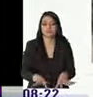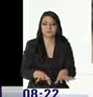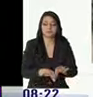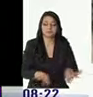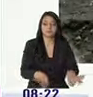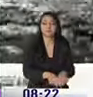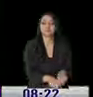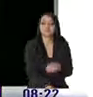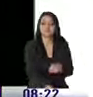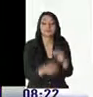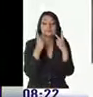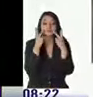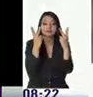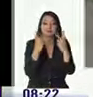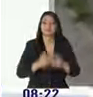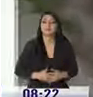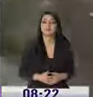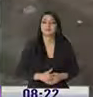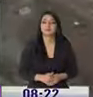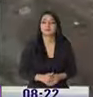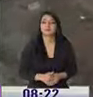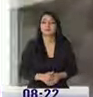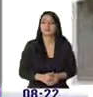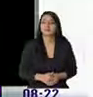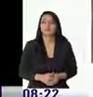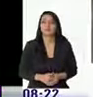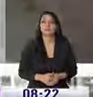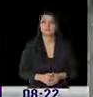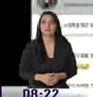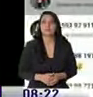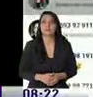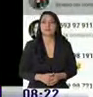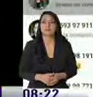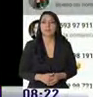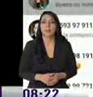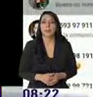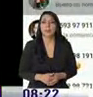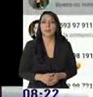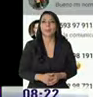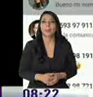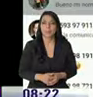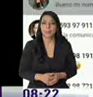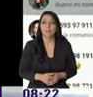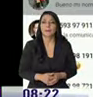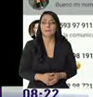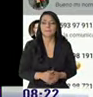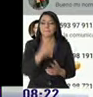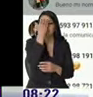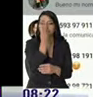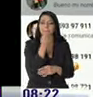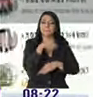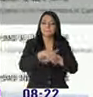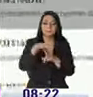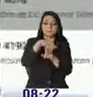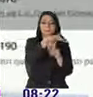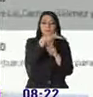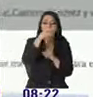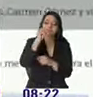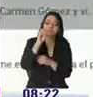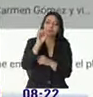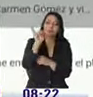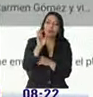está, vean cómo está, vean cómo está la tubería. Buenas tardes, Parque de la Moya, esto